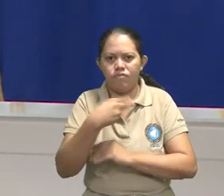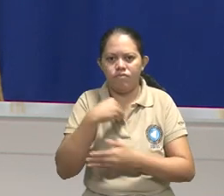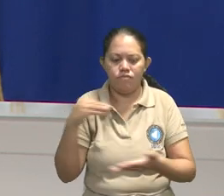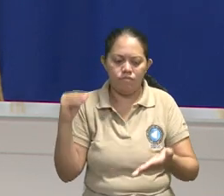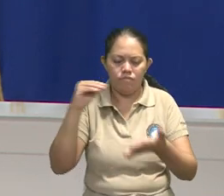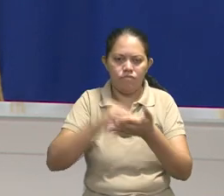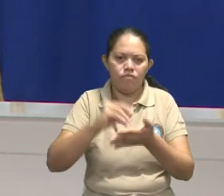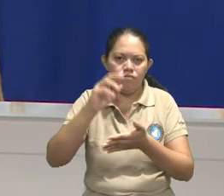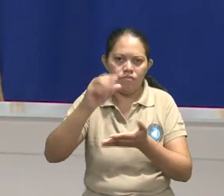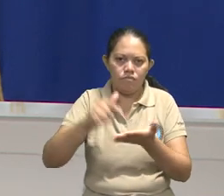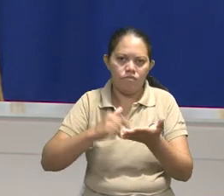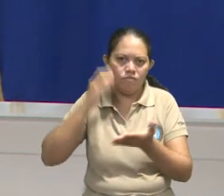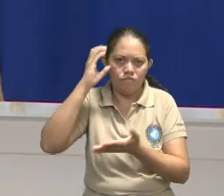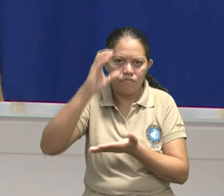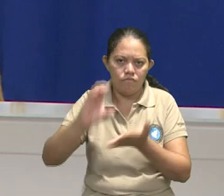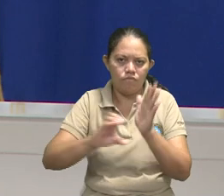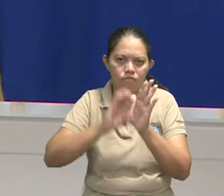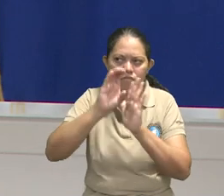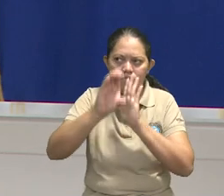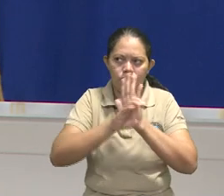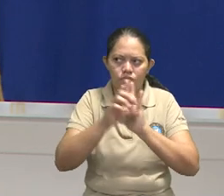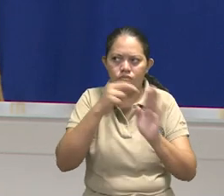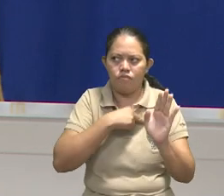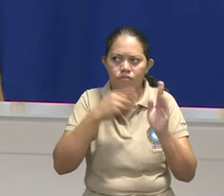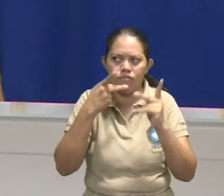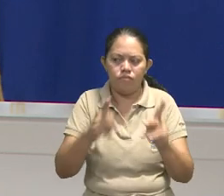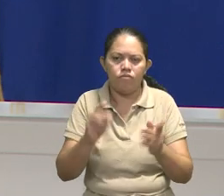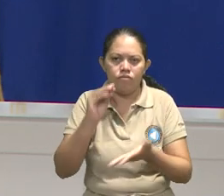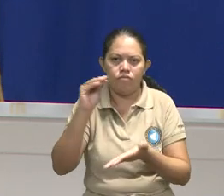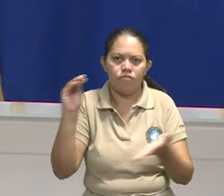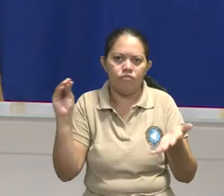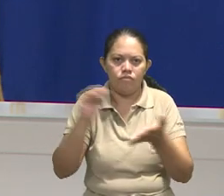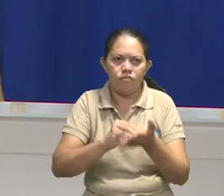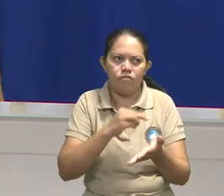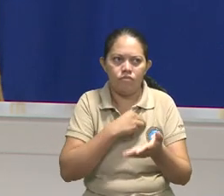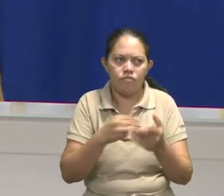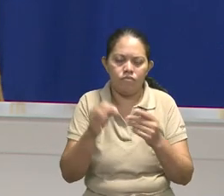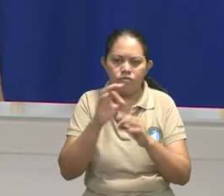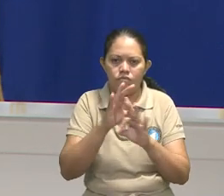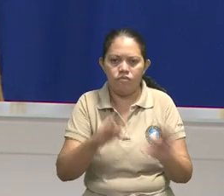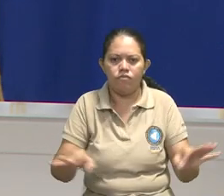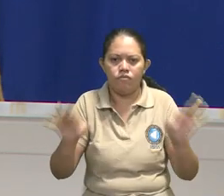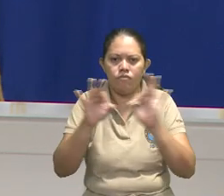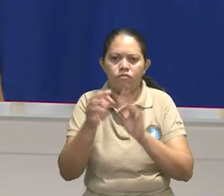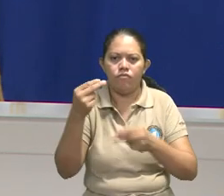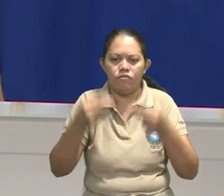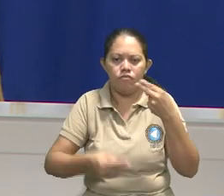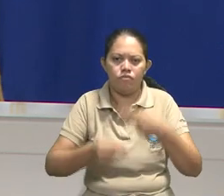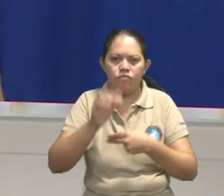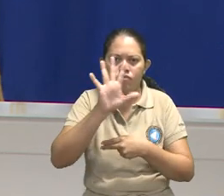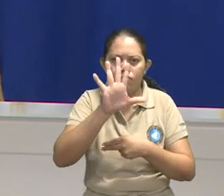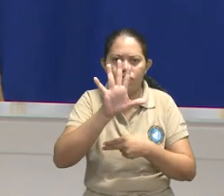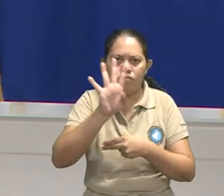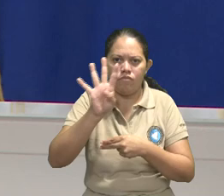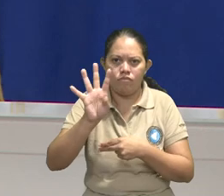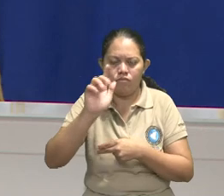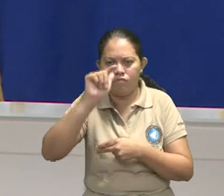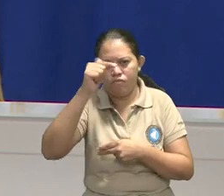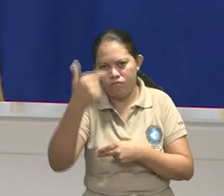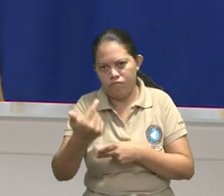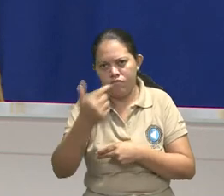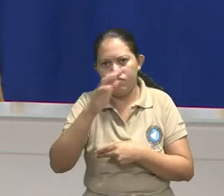la Constitución Política de la República de Nicaragua, publicada en la Gaceta Diario Oficial número 57